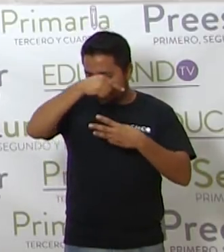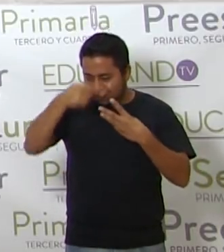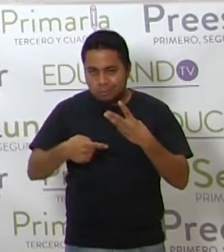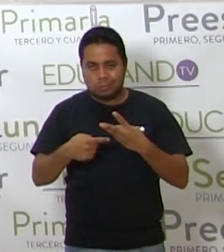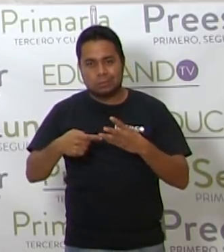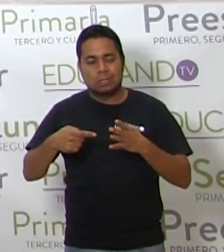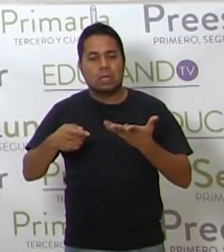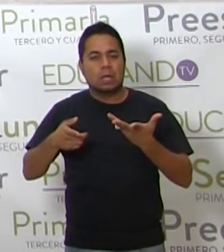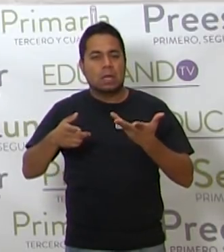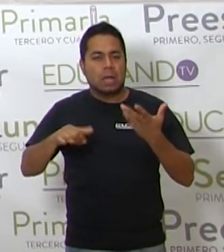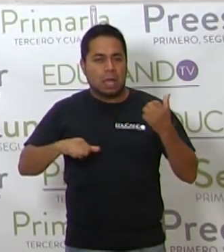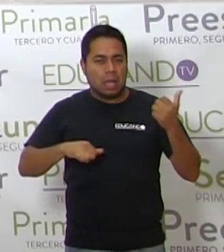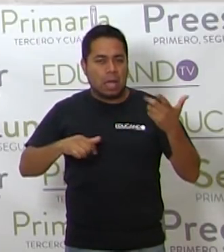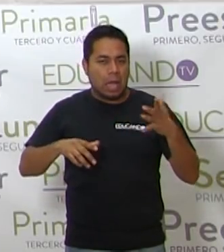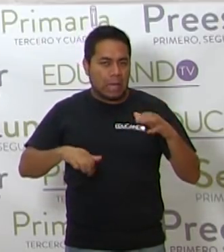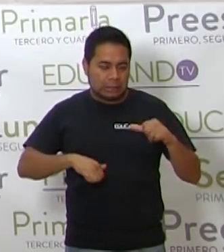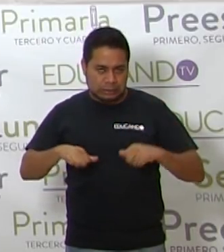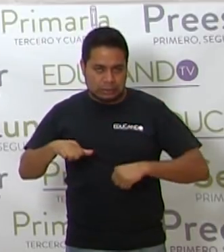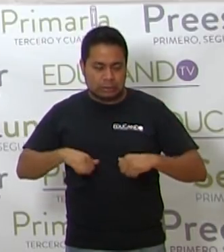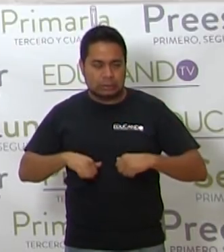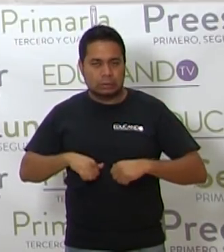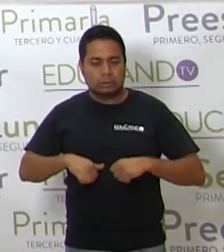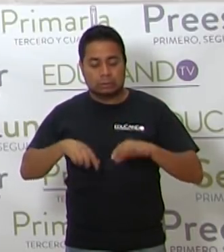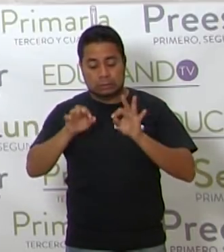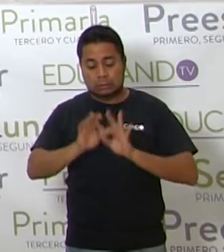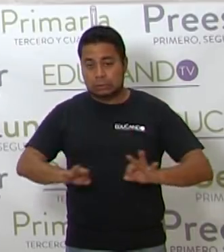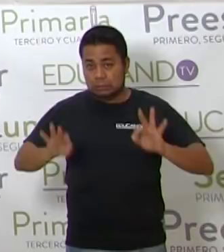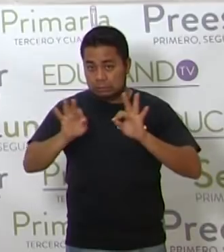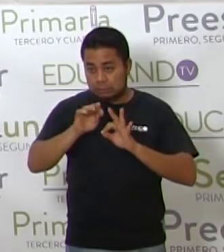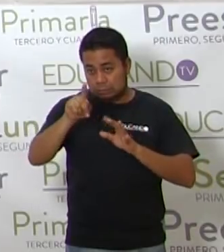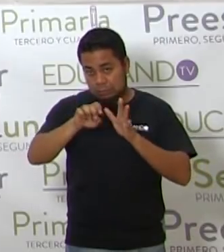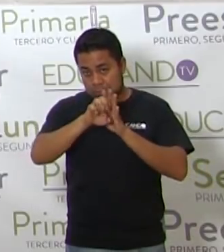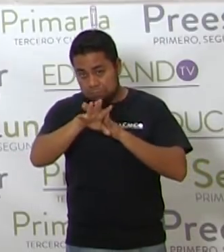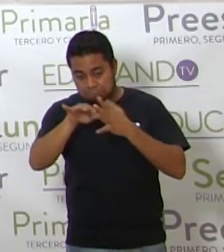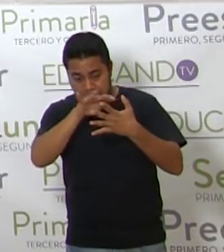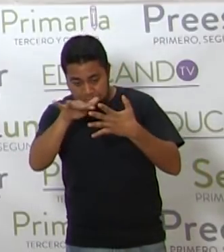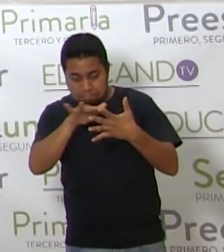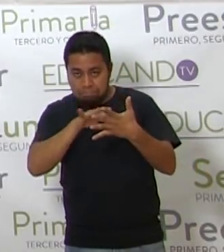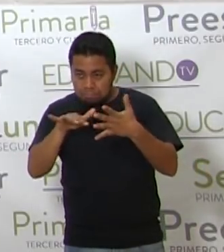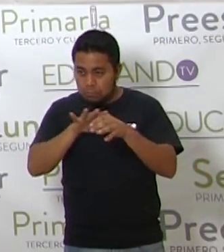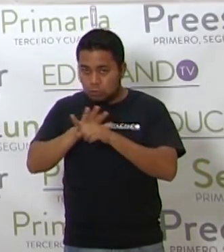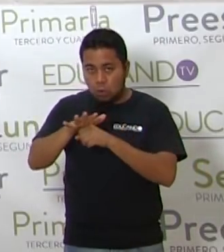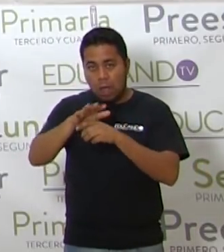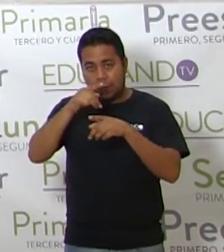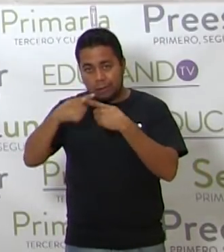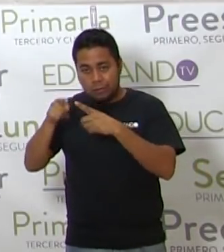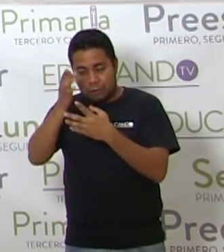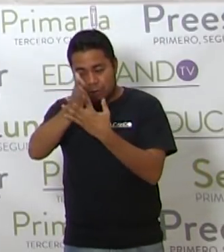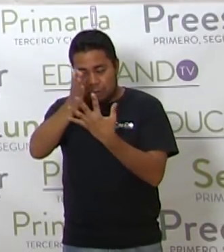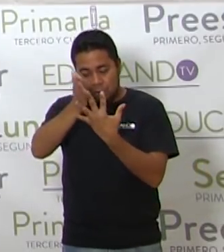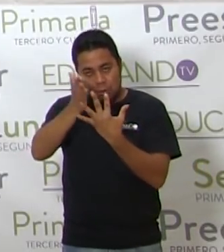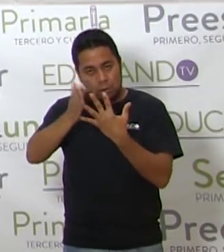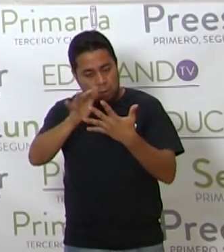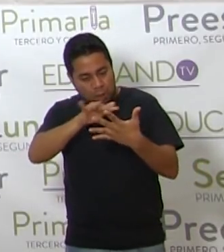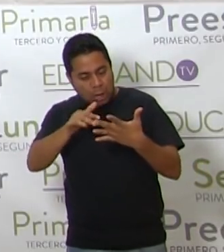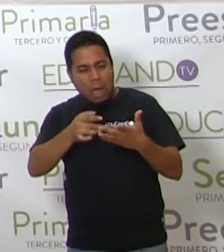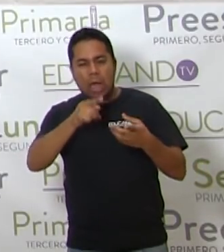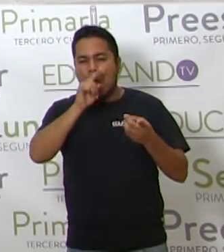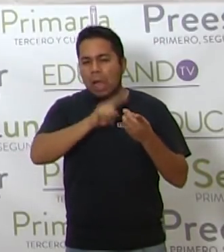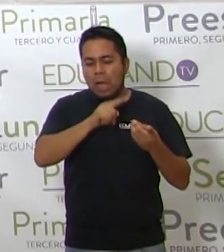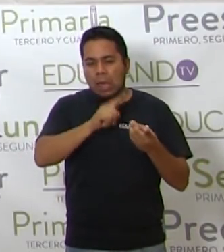actos. Importante que tú al momento de leer cada título de acto puedas distinguir dónde se